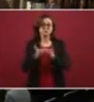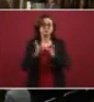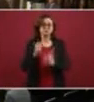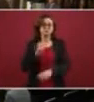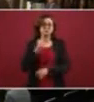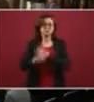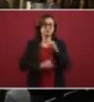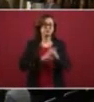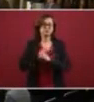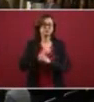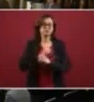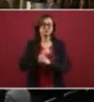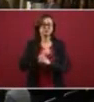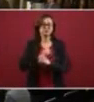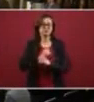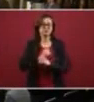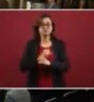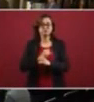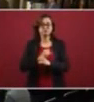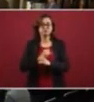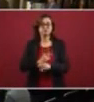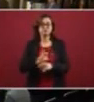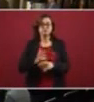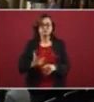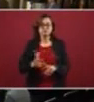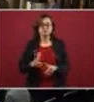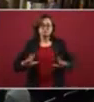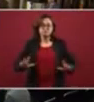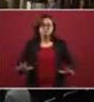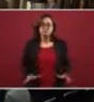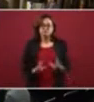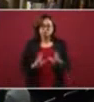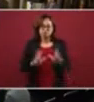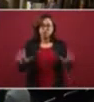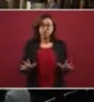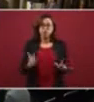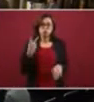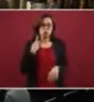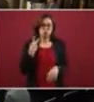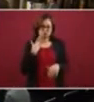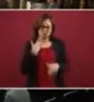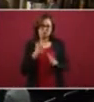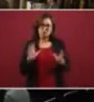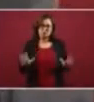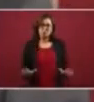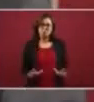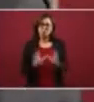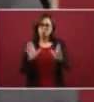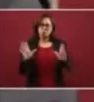Internacional, que impulsaron mucho esta política,